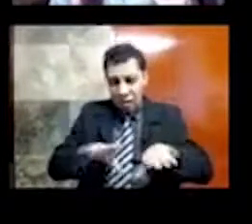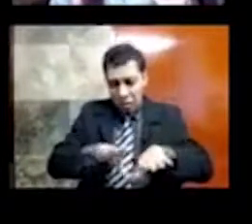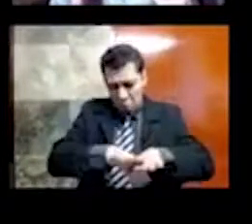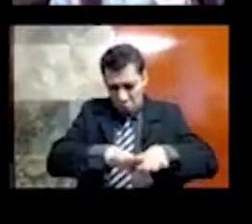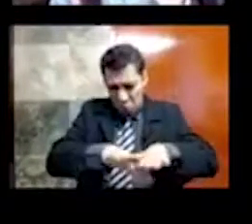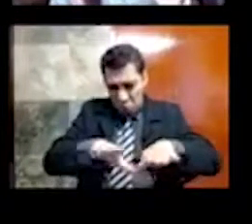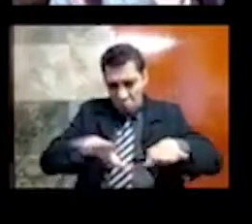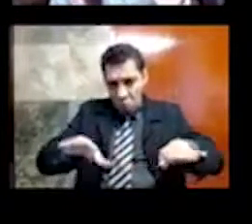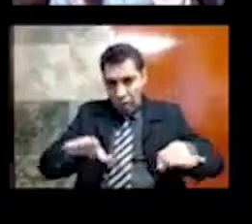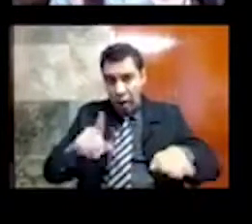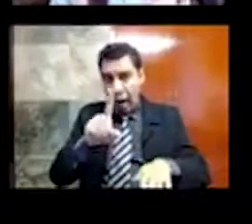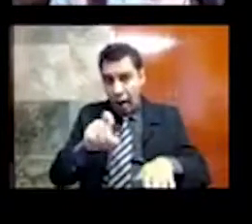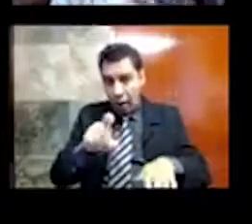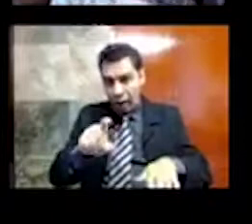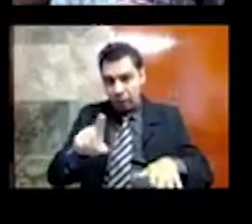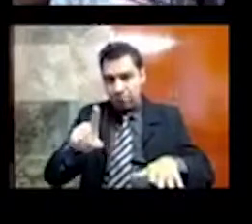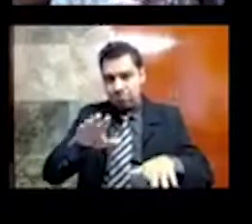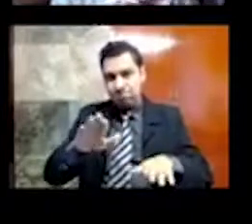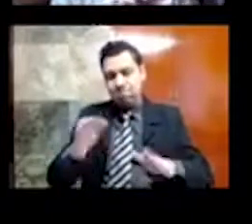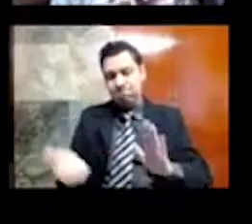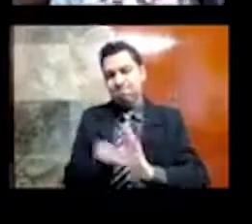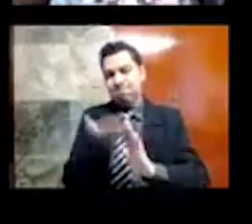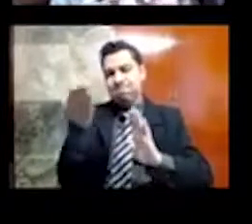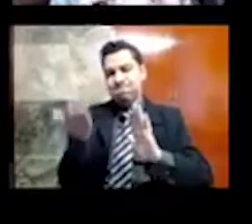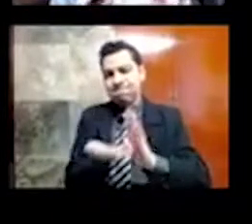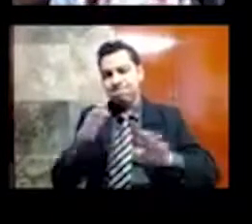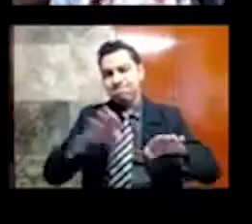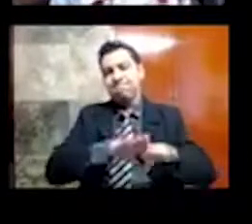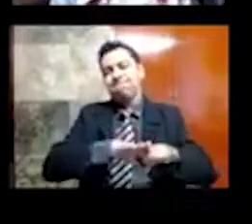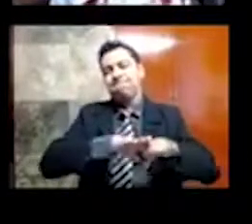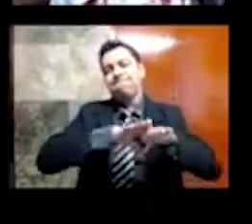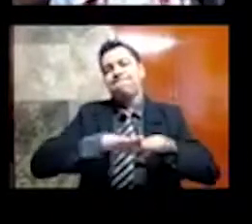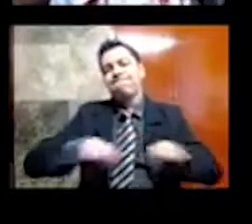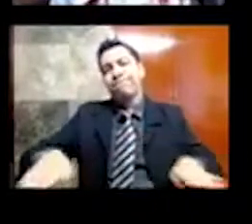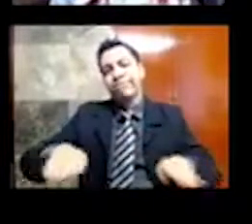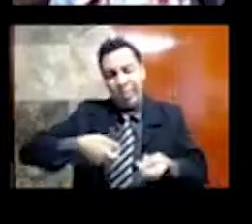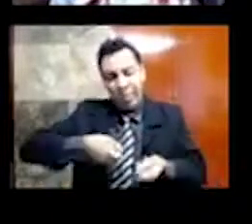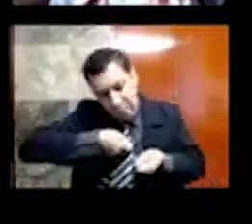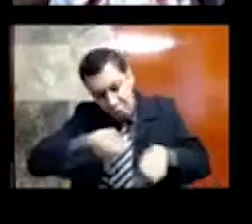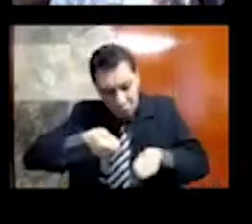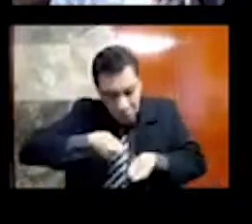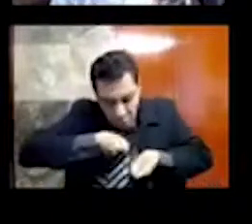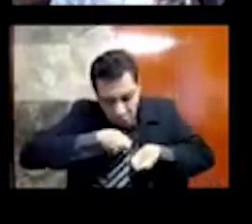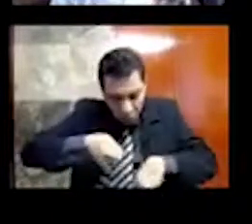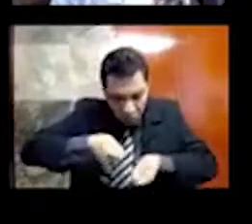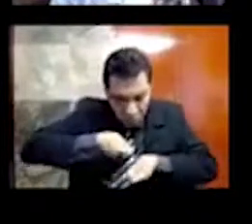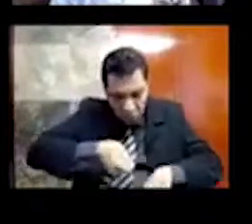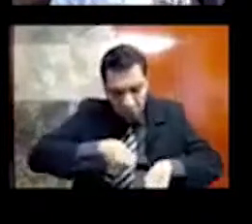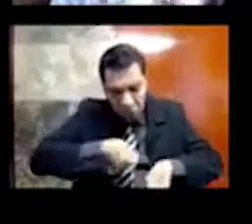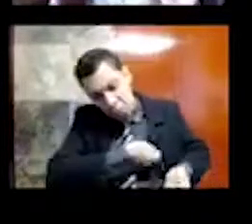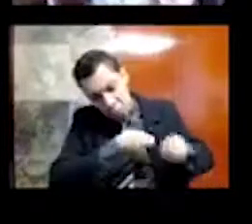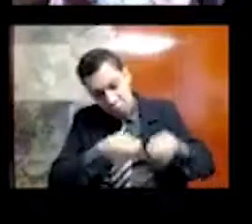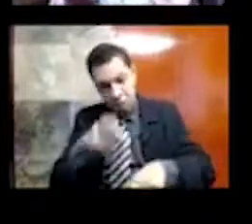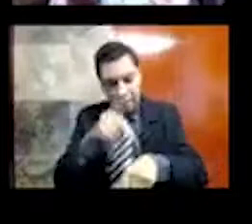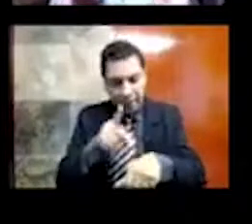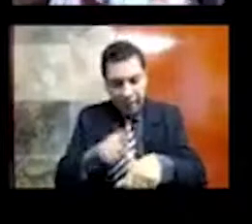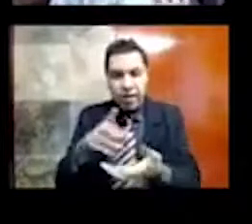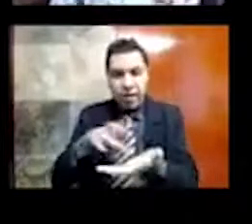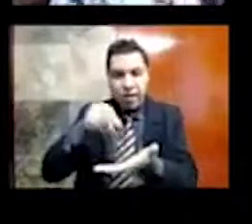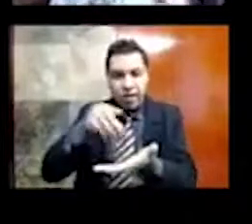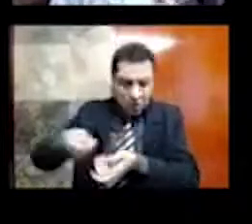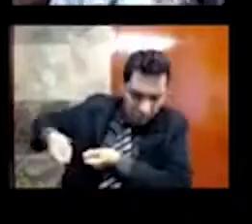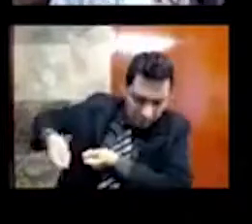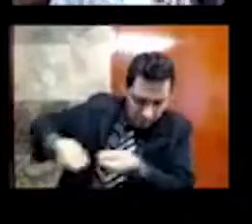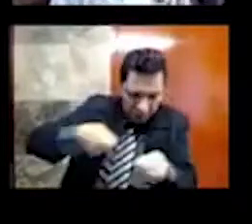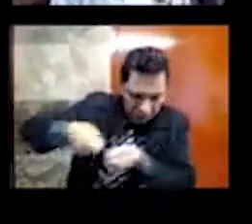la historia. Se volvió sagrada desde el principio, y así la sintieron los pueblos propios, los que se quedaron allí, y los que empezaron